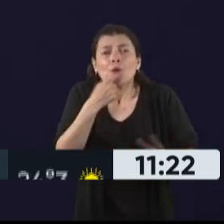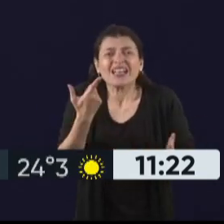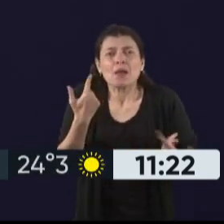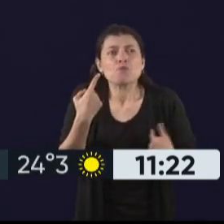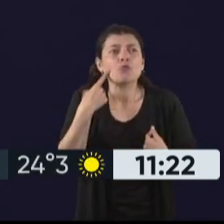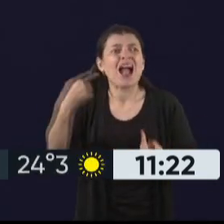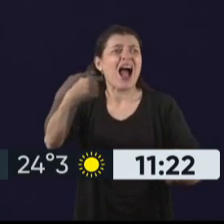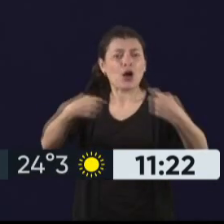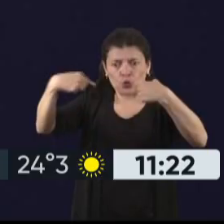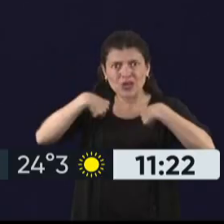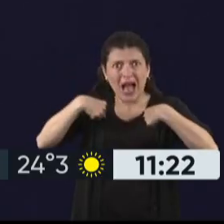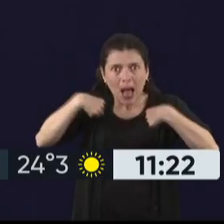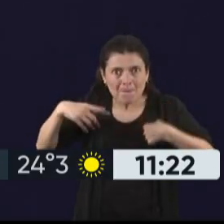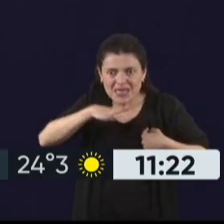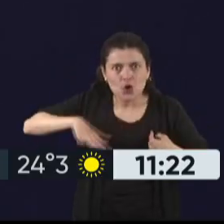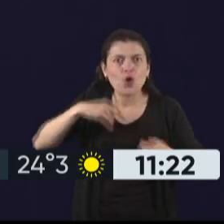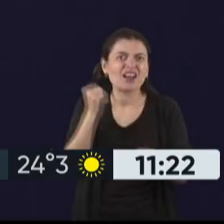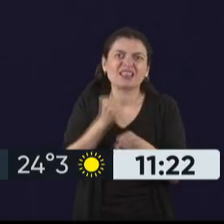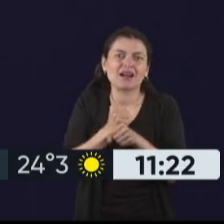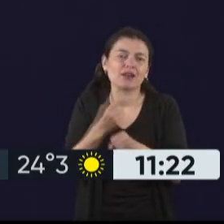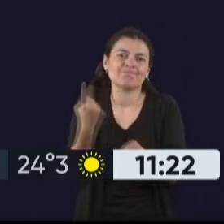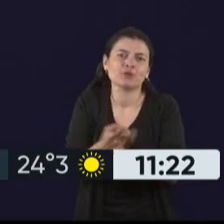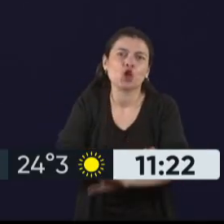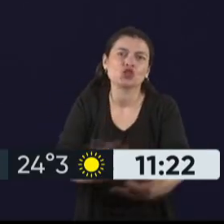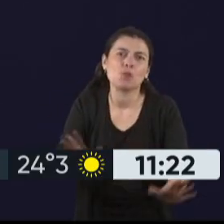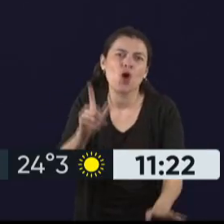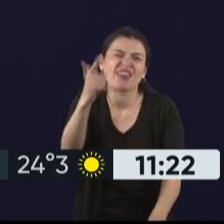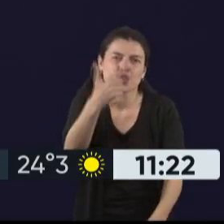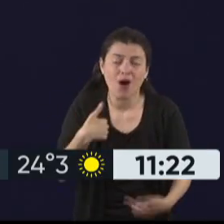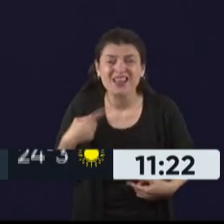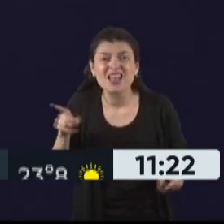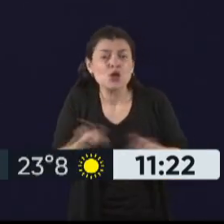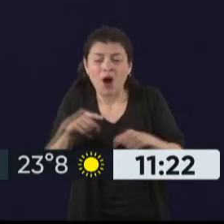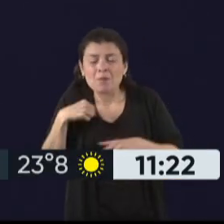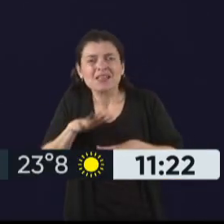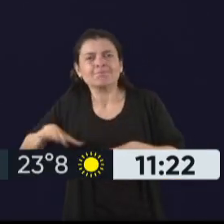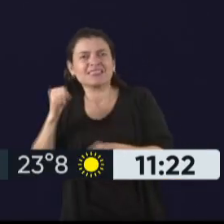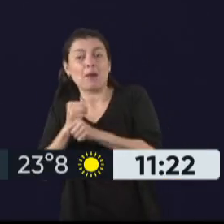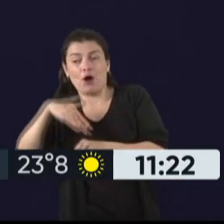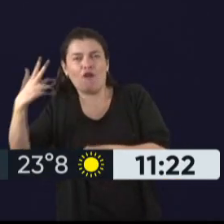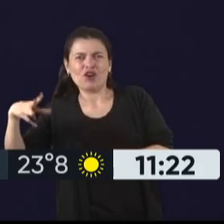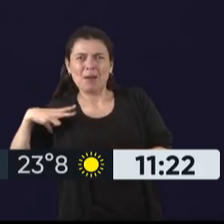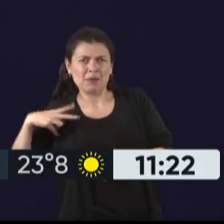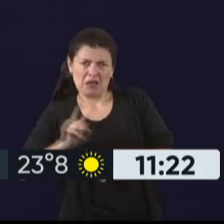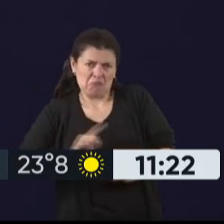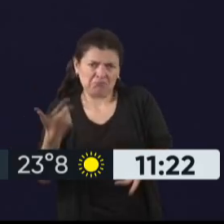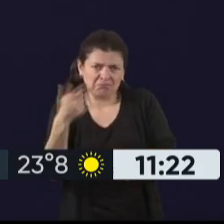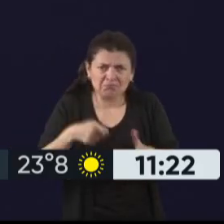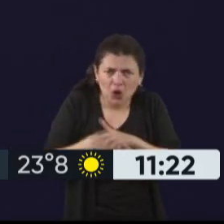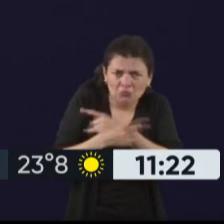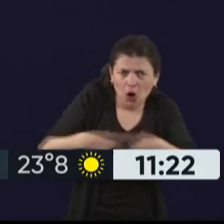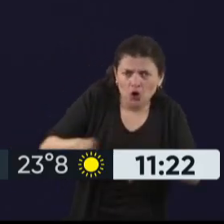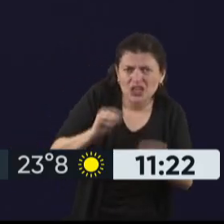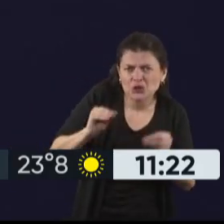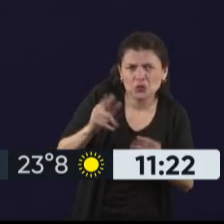de corrupción en mi ámbito privado. Pero de todas maneras, te repito, entiendo el punto y creo que